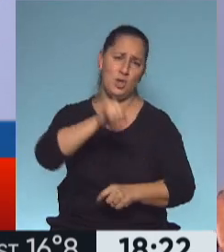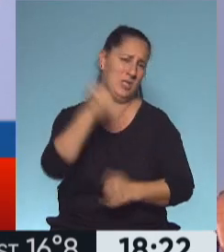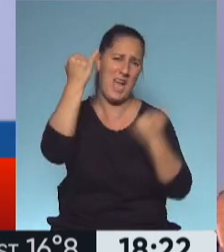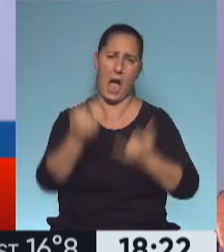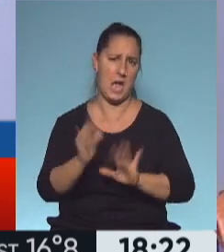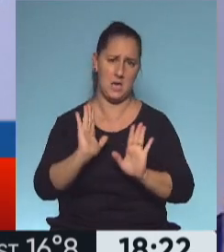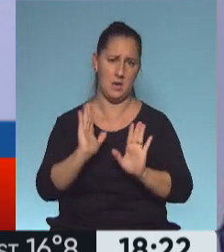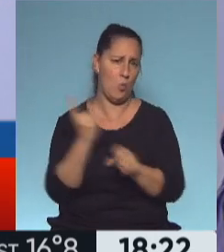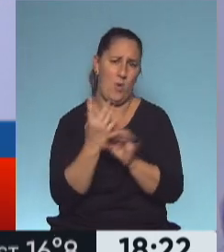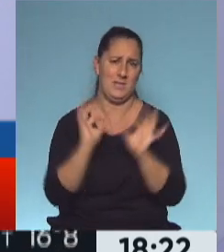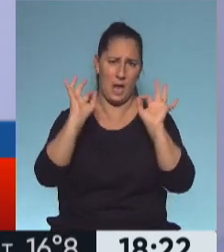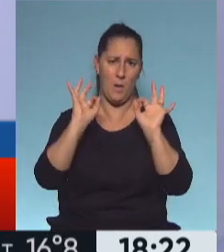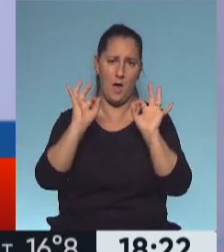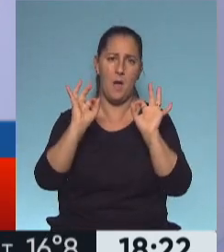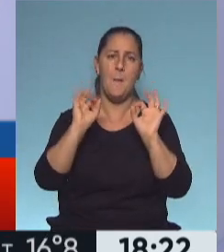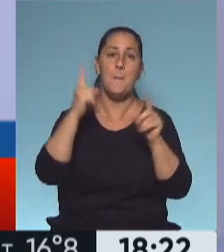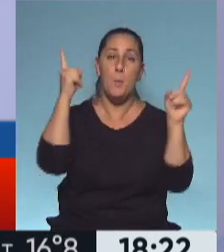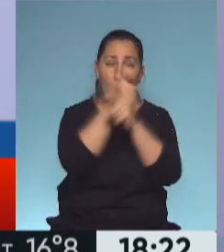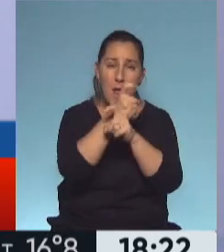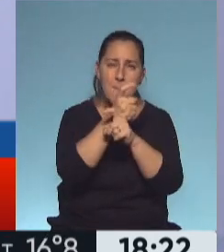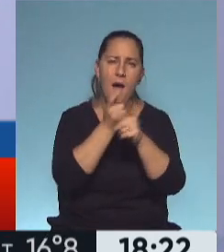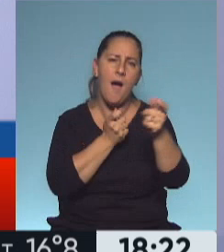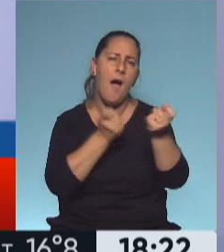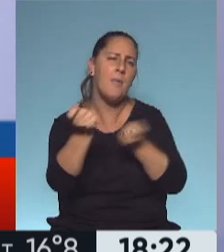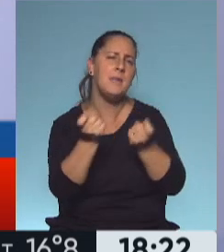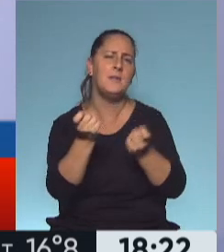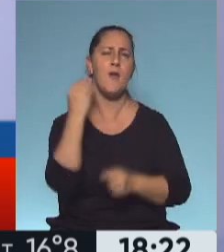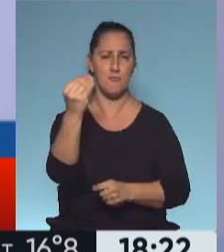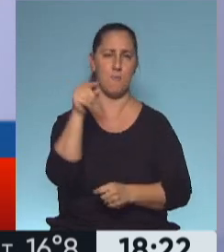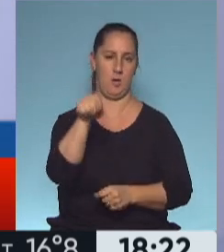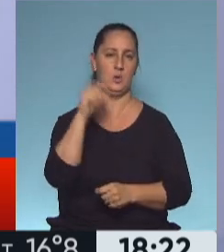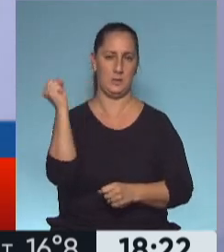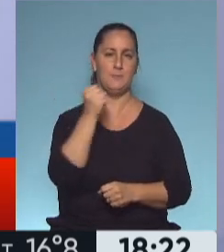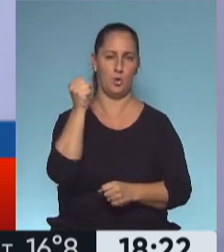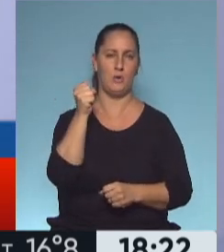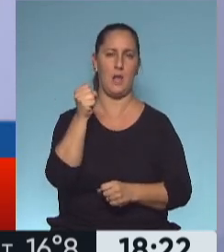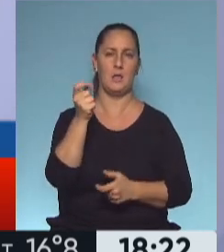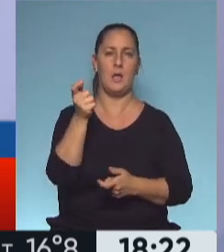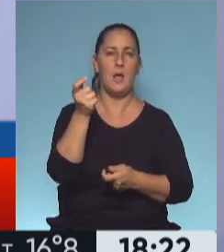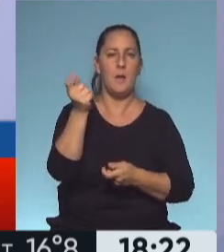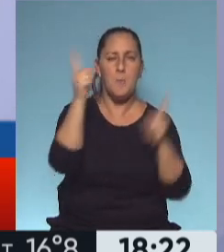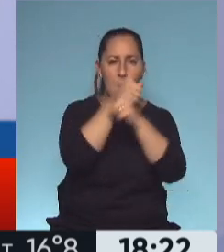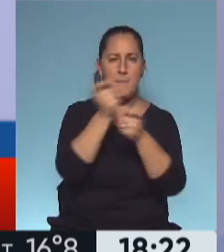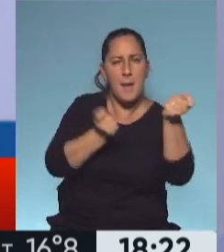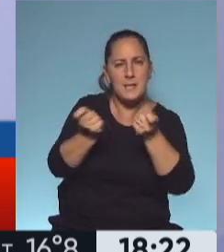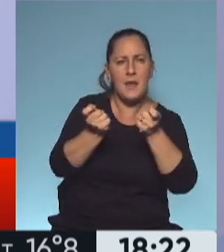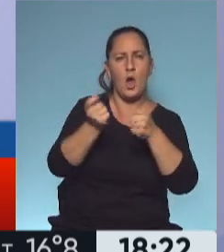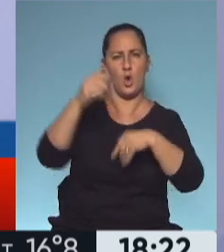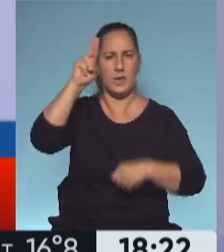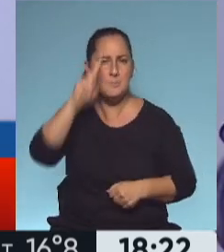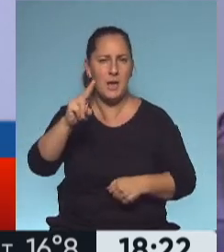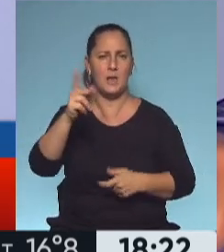y que lo que importa es cómo se administra, cómo se maneja ese conflicto, manejándolo con respeto, con